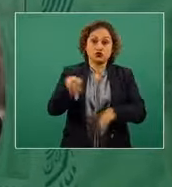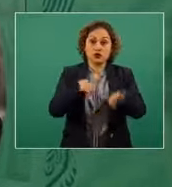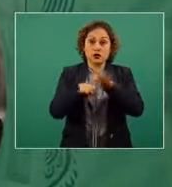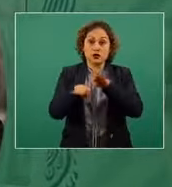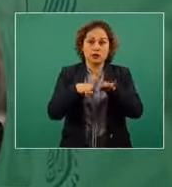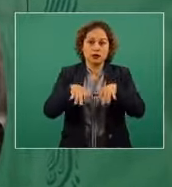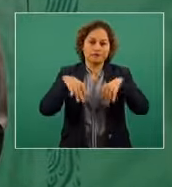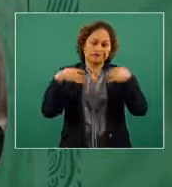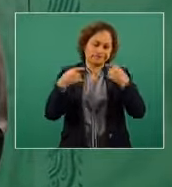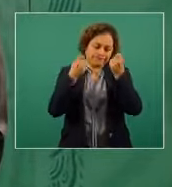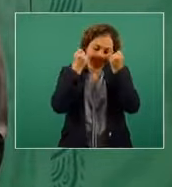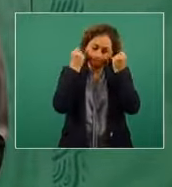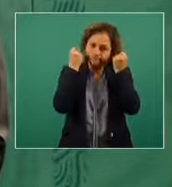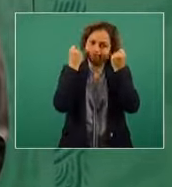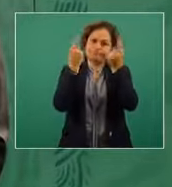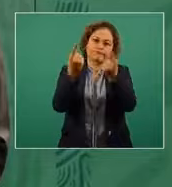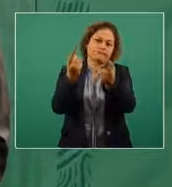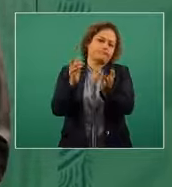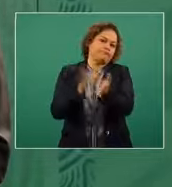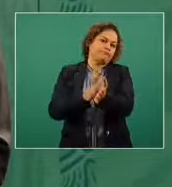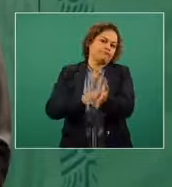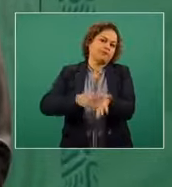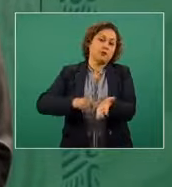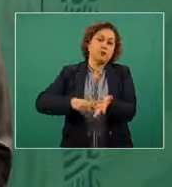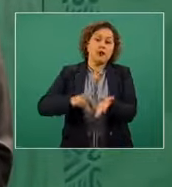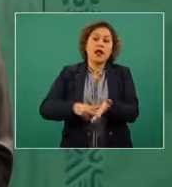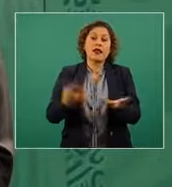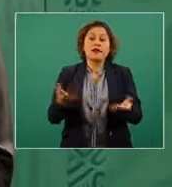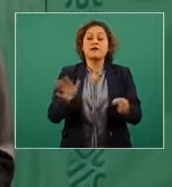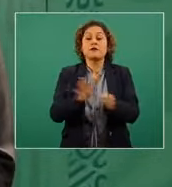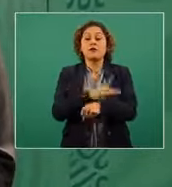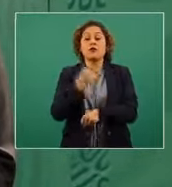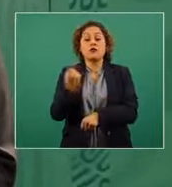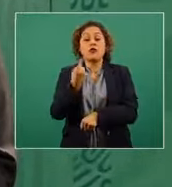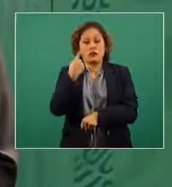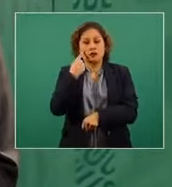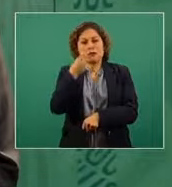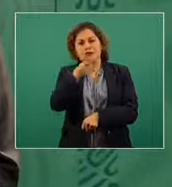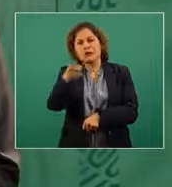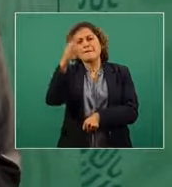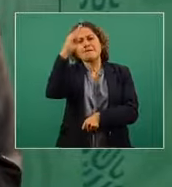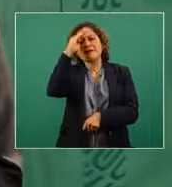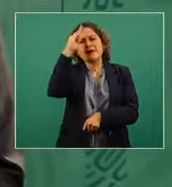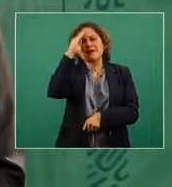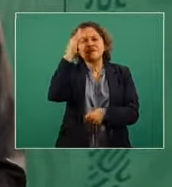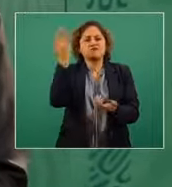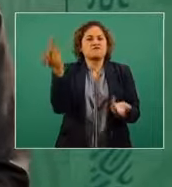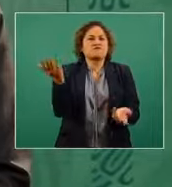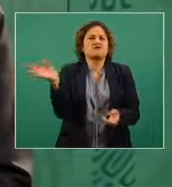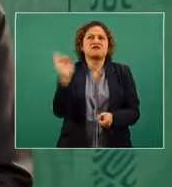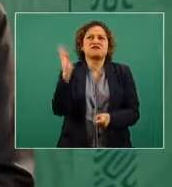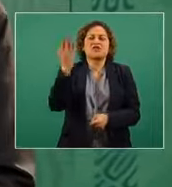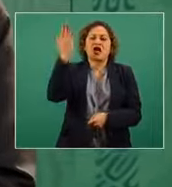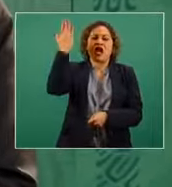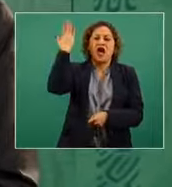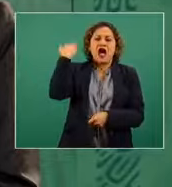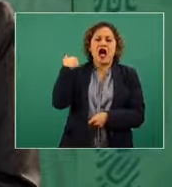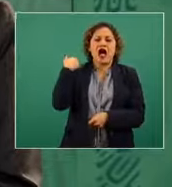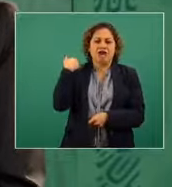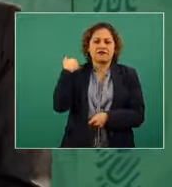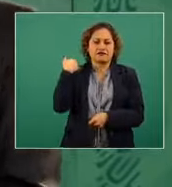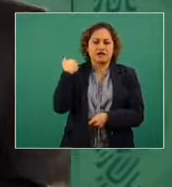Imagínense lo que hubiese significado, además de la tragedia,